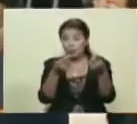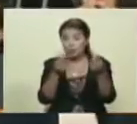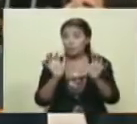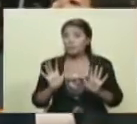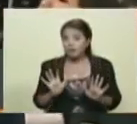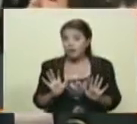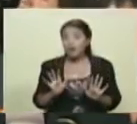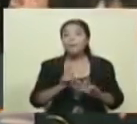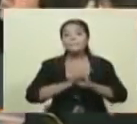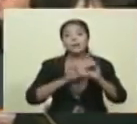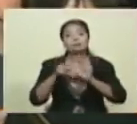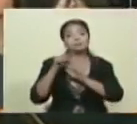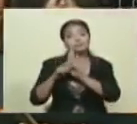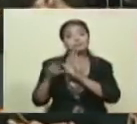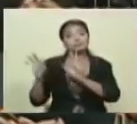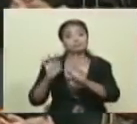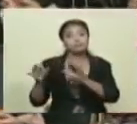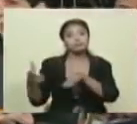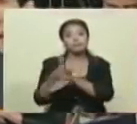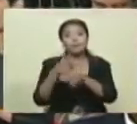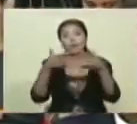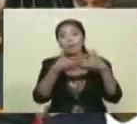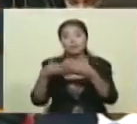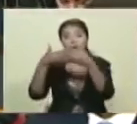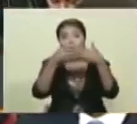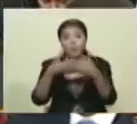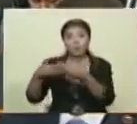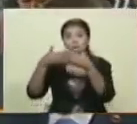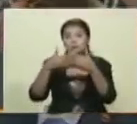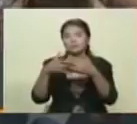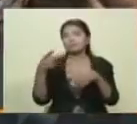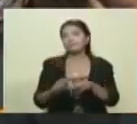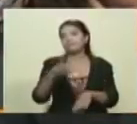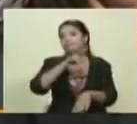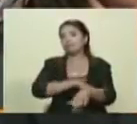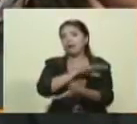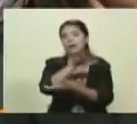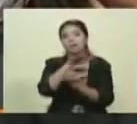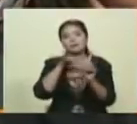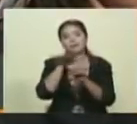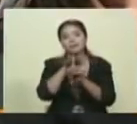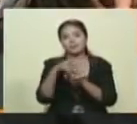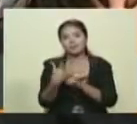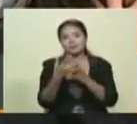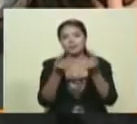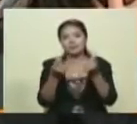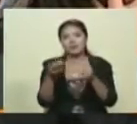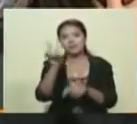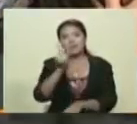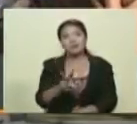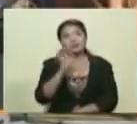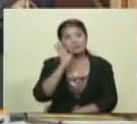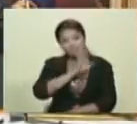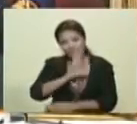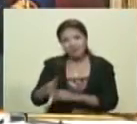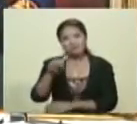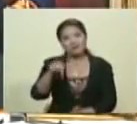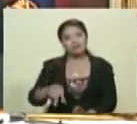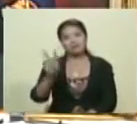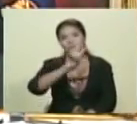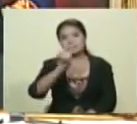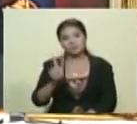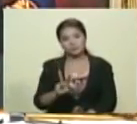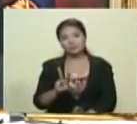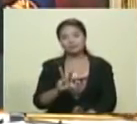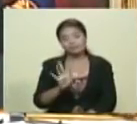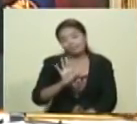decir es que las medidas que está preparando el gobierno de Estados Unidos va a empeorar la situación económica de Venezuela. Va a castigar a Venezuela. Sí te lo